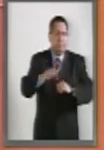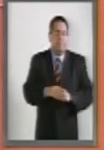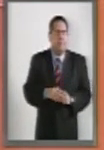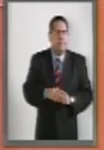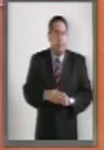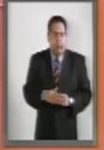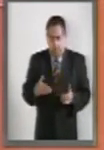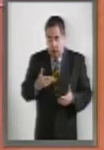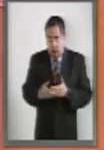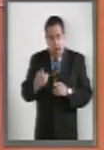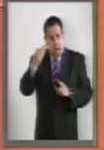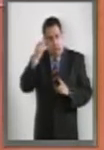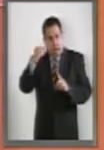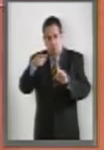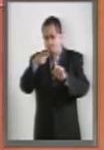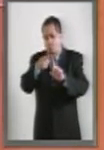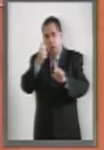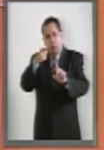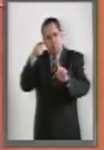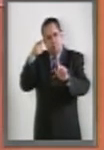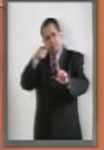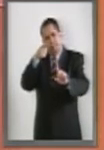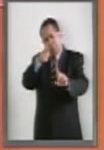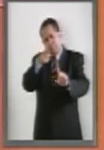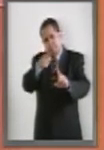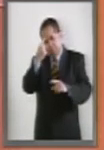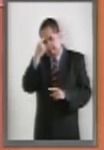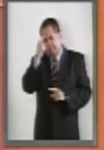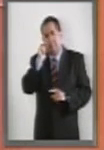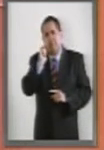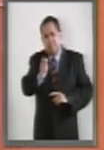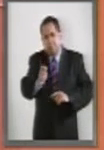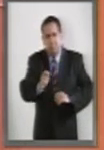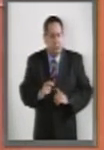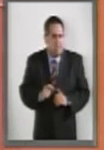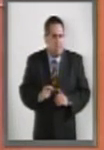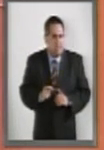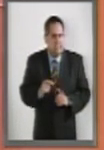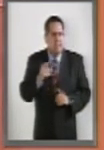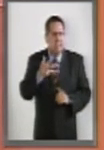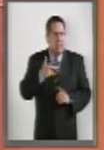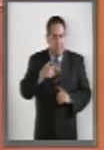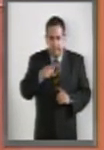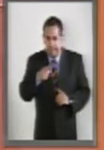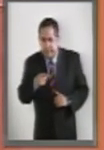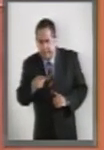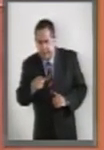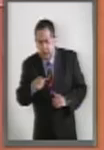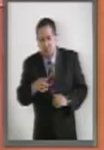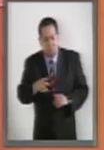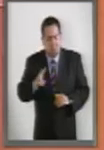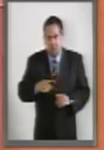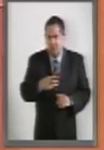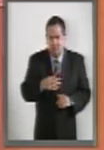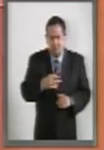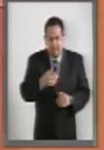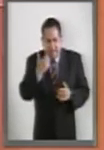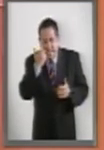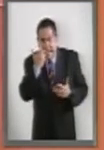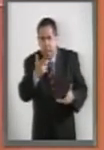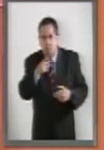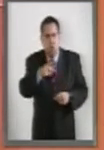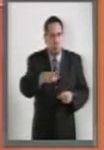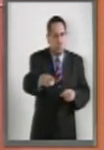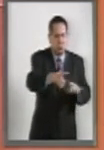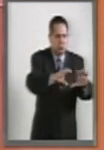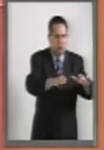hilos conductores que ha marcado esta participación ha sido el interés puntual por generar condiciones